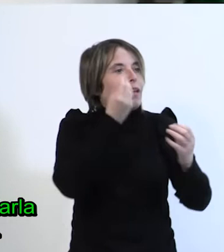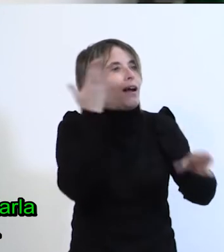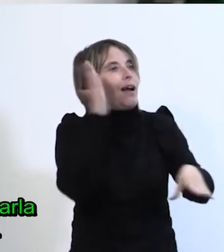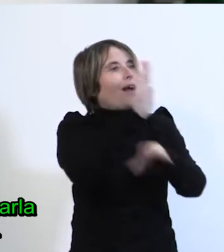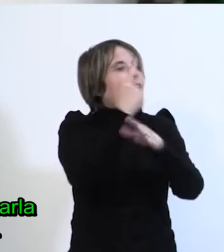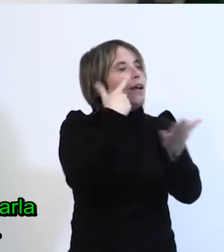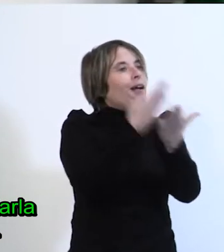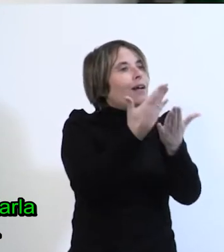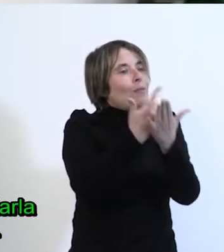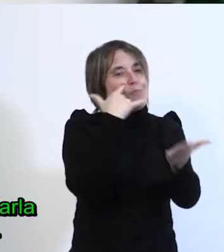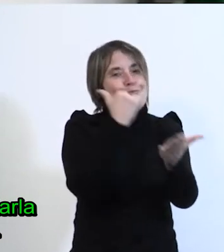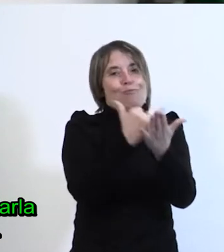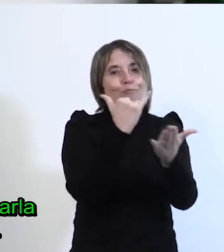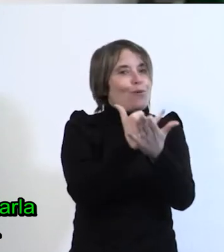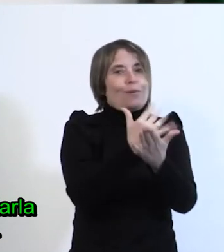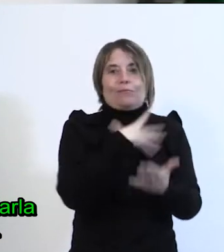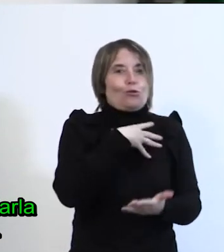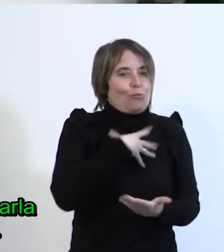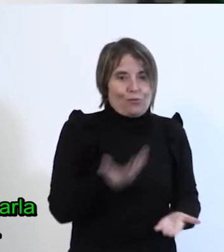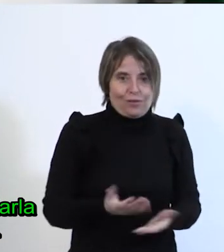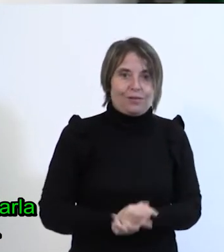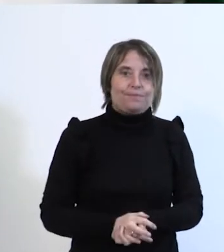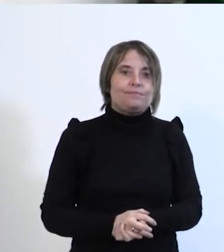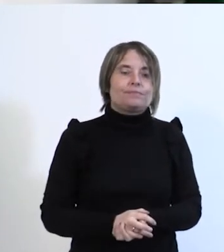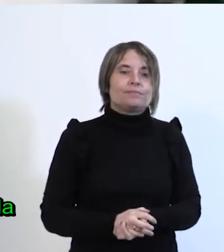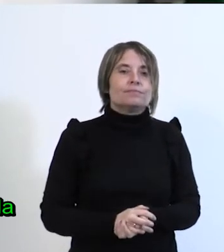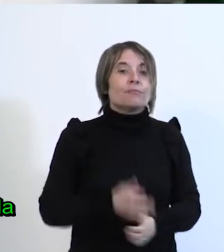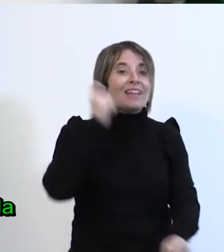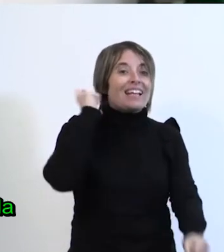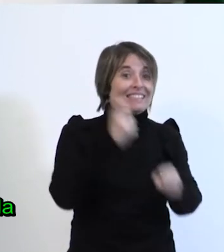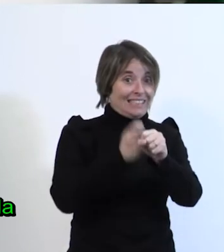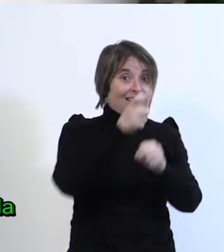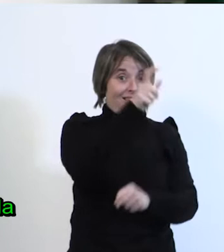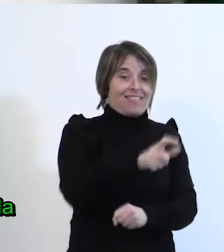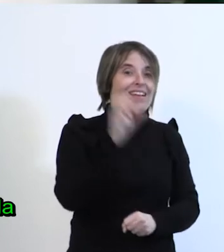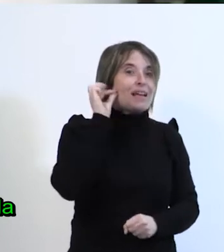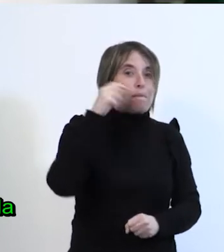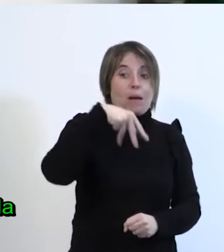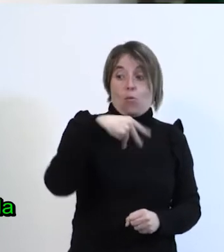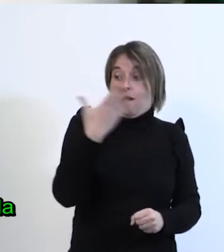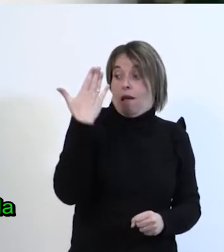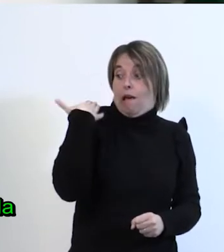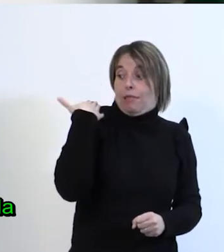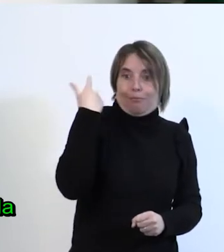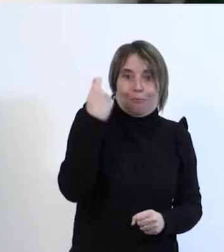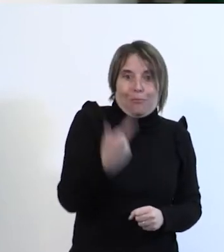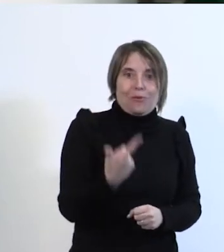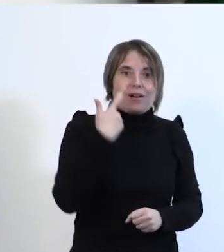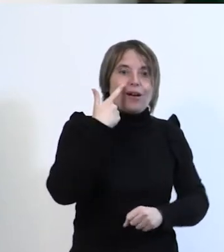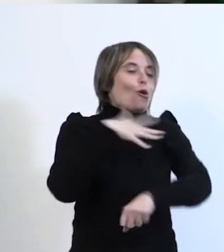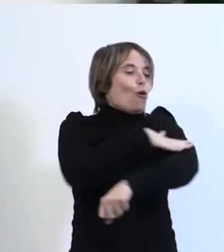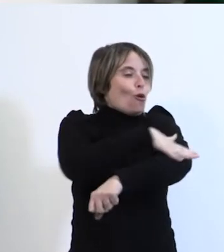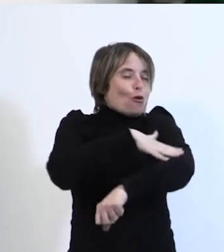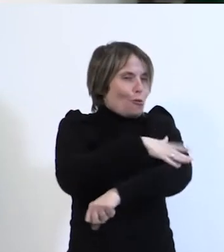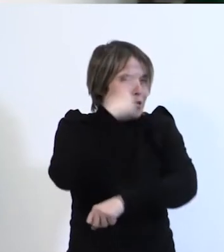para presentarla como parte de sus acusaciones. Entonces, la sentencia de Manuela está fresquita.